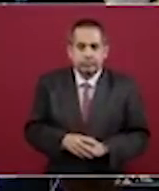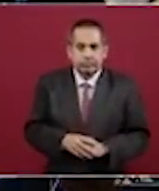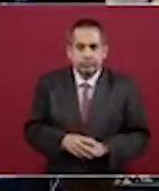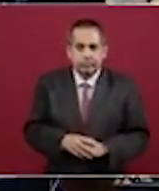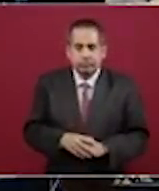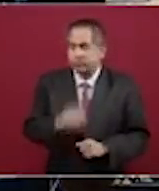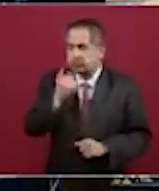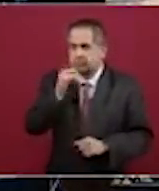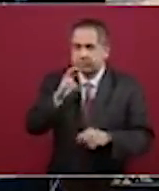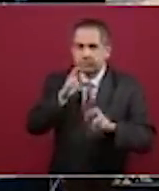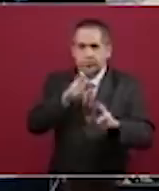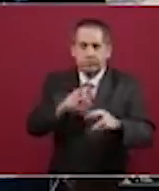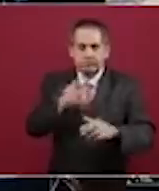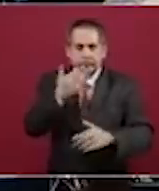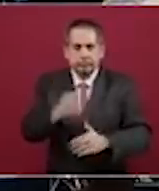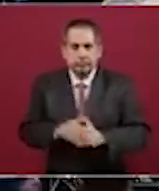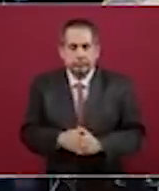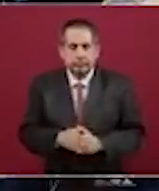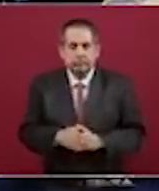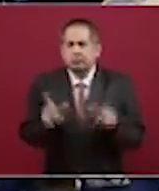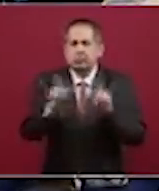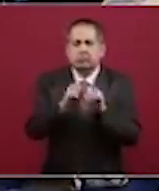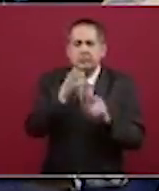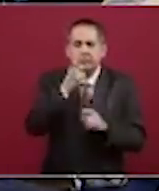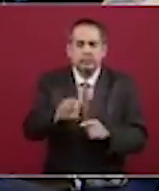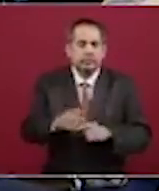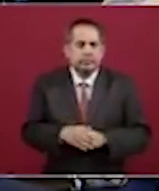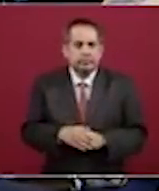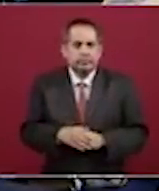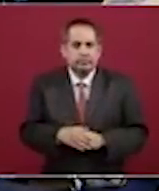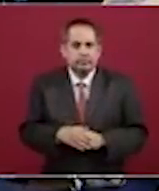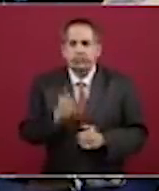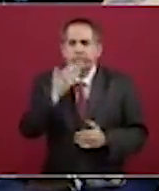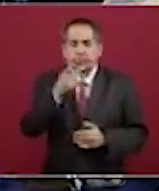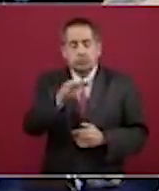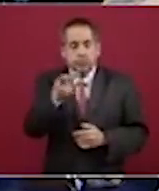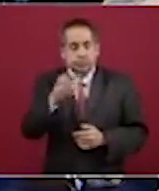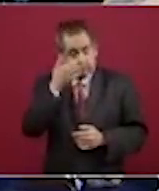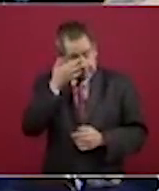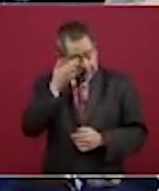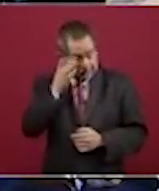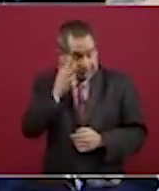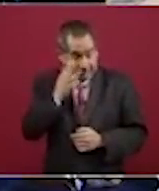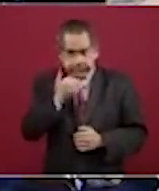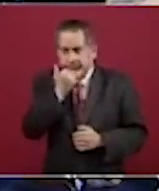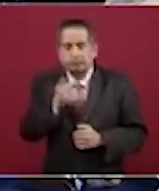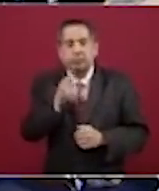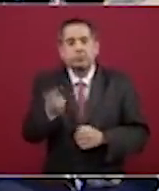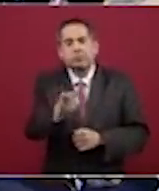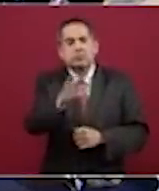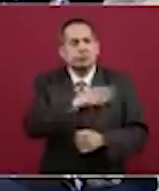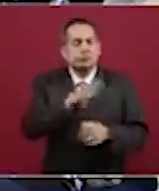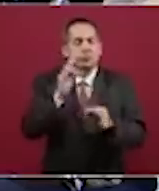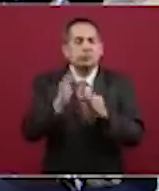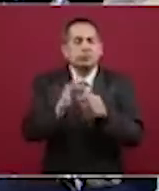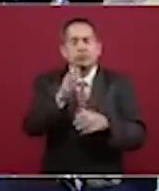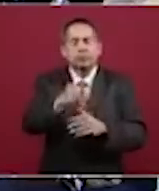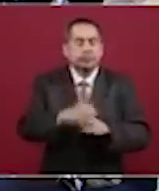Ah, sí, perdón. Sí, muy brevemente, qué bueno que hiciste esa pregunta. Lo